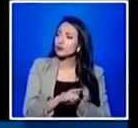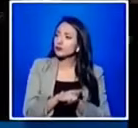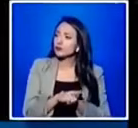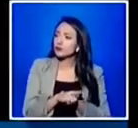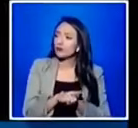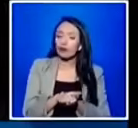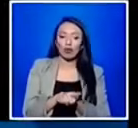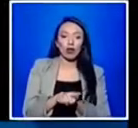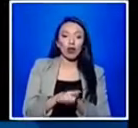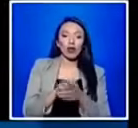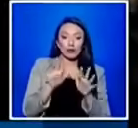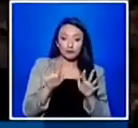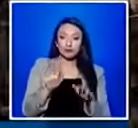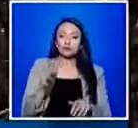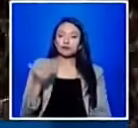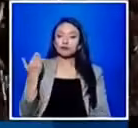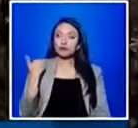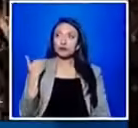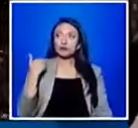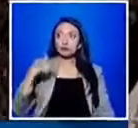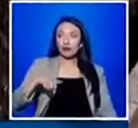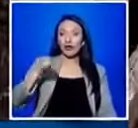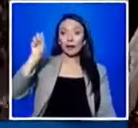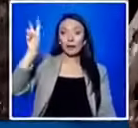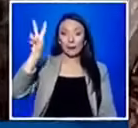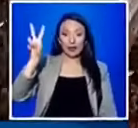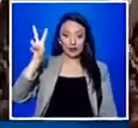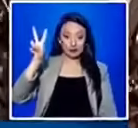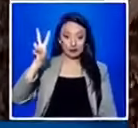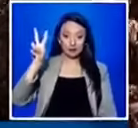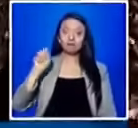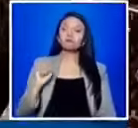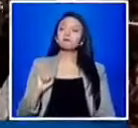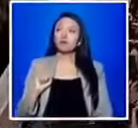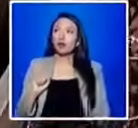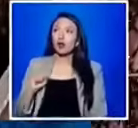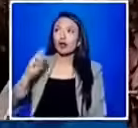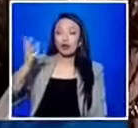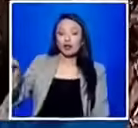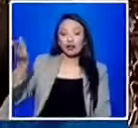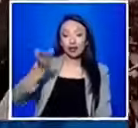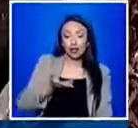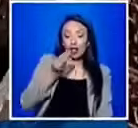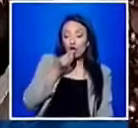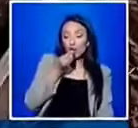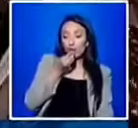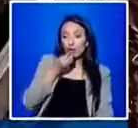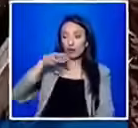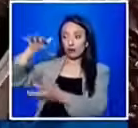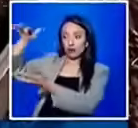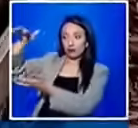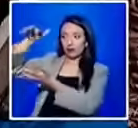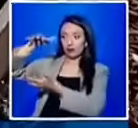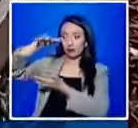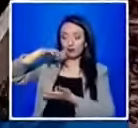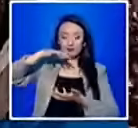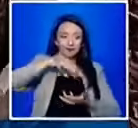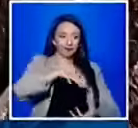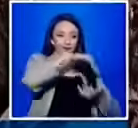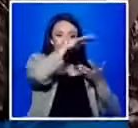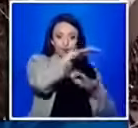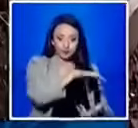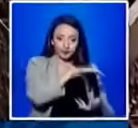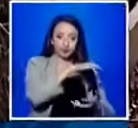favor? Nosotros tenemos acá en los días viernes, vienen los desechos orgánicos a nuestro biodigestor y